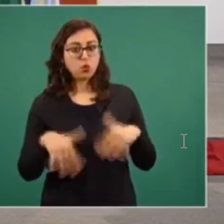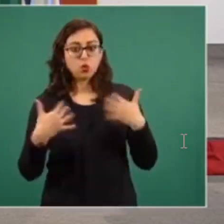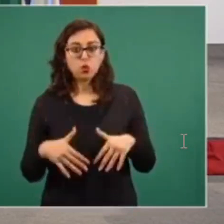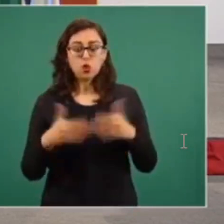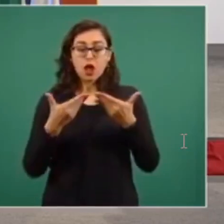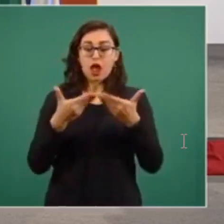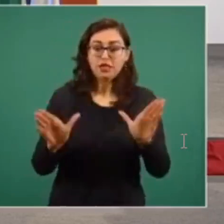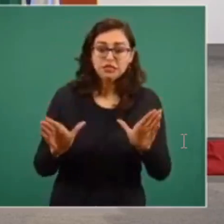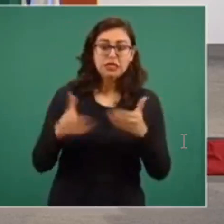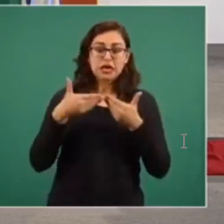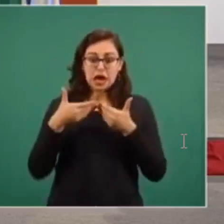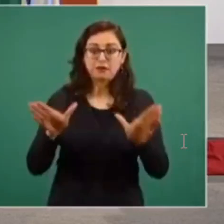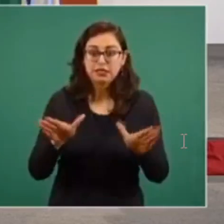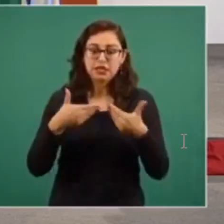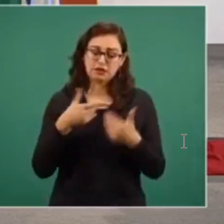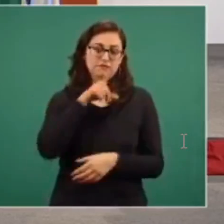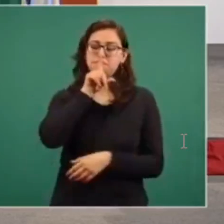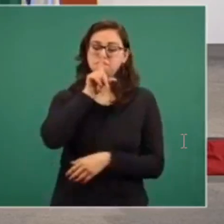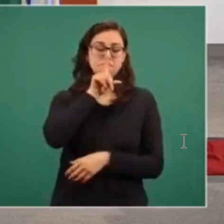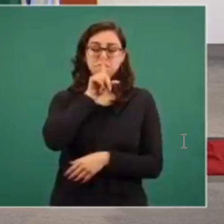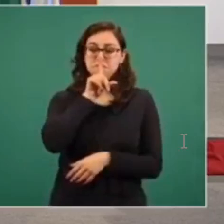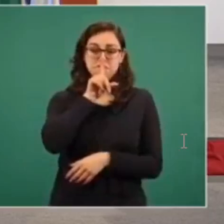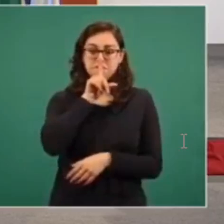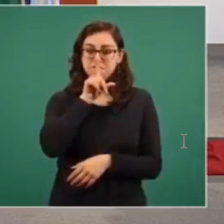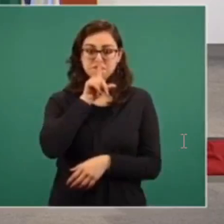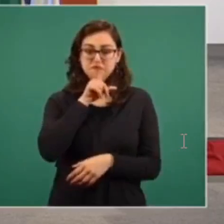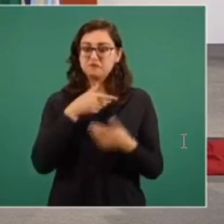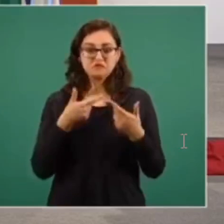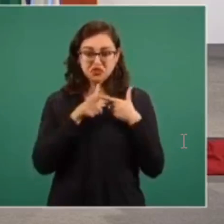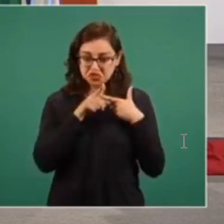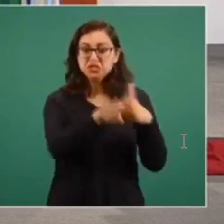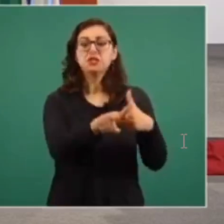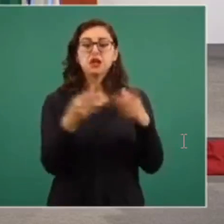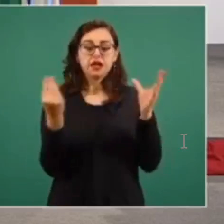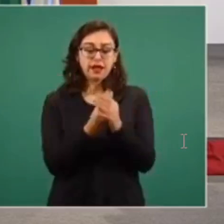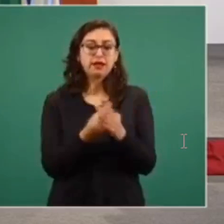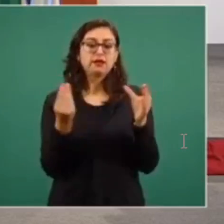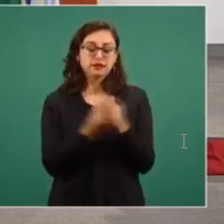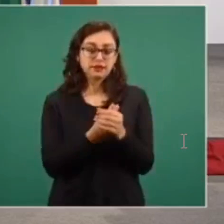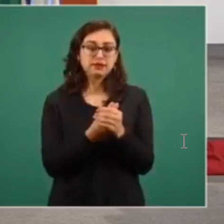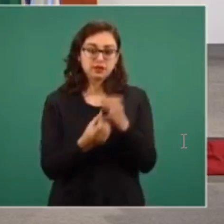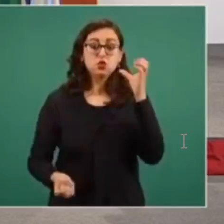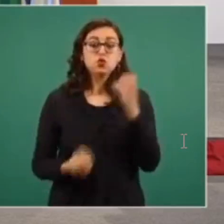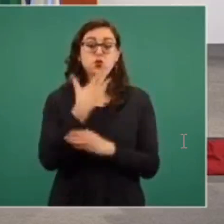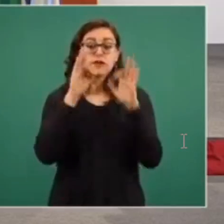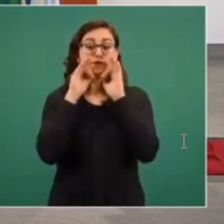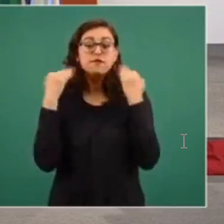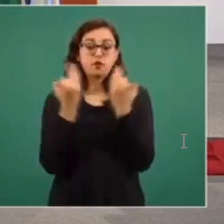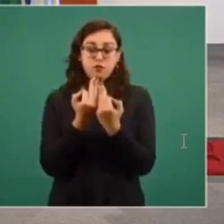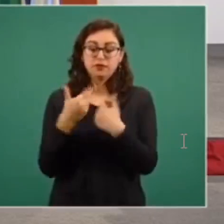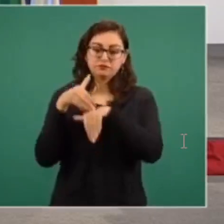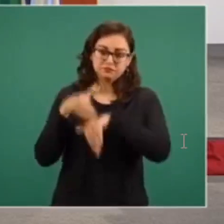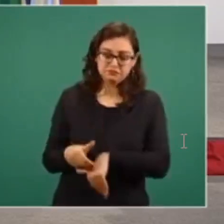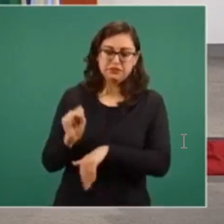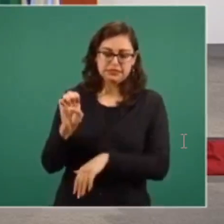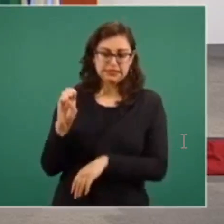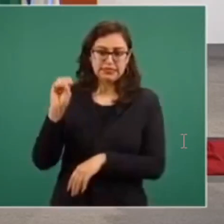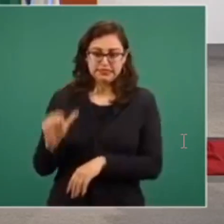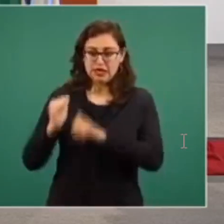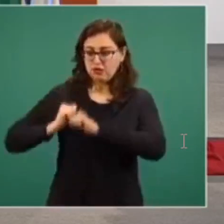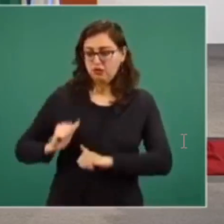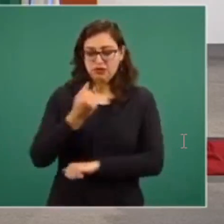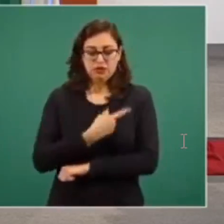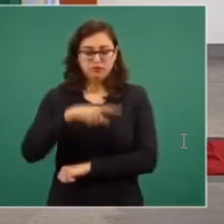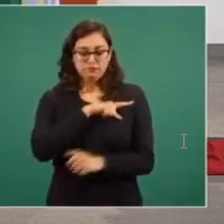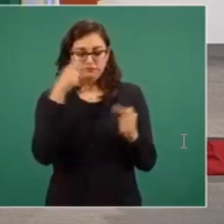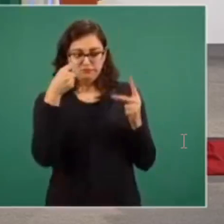ha mantenido una política de relación de las escuelas con las indicaciones de las autoridades sanitarias, y son estas las que le